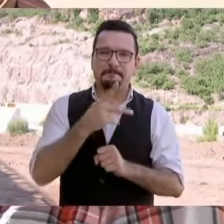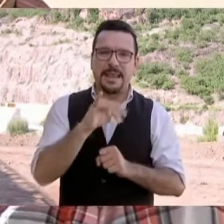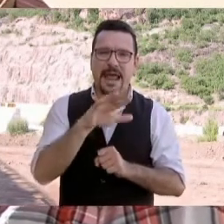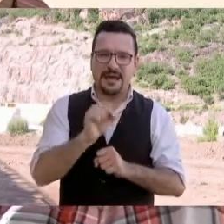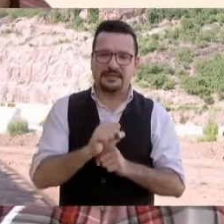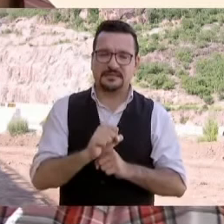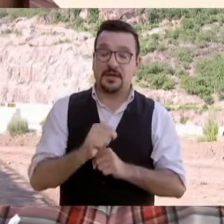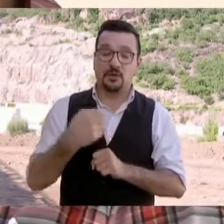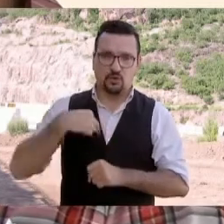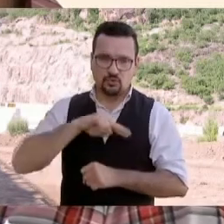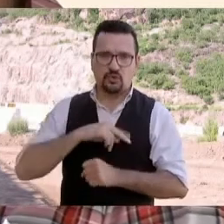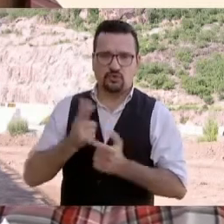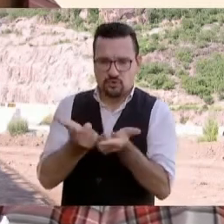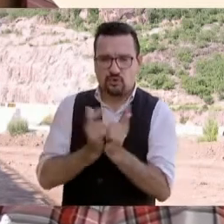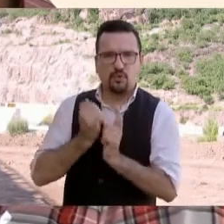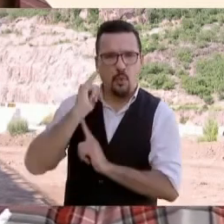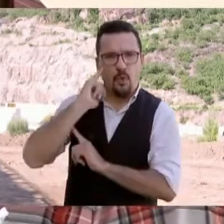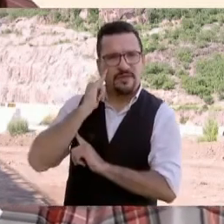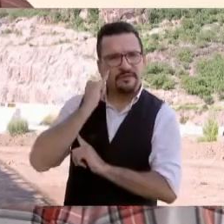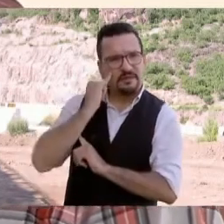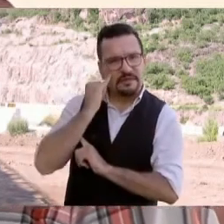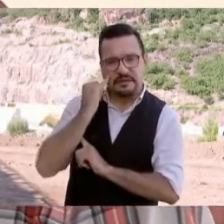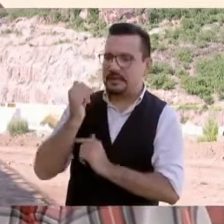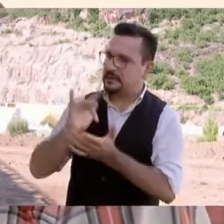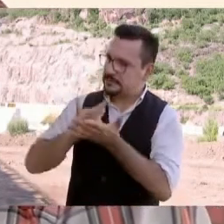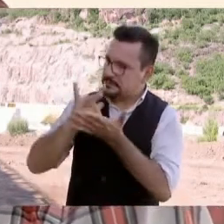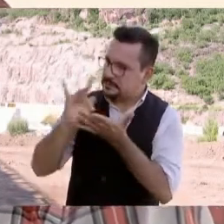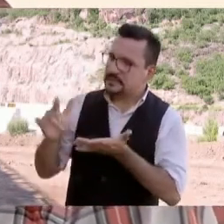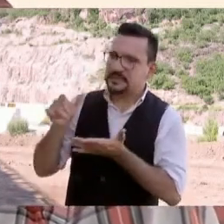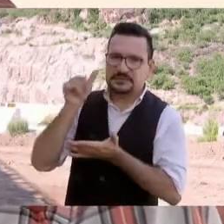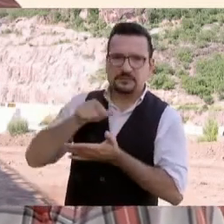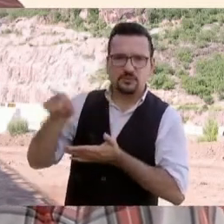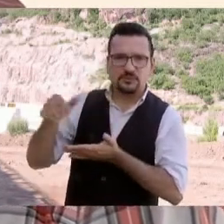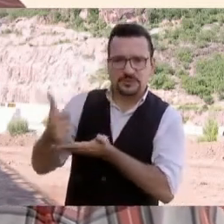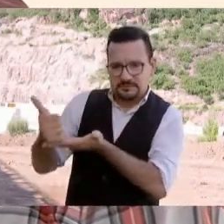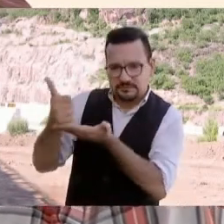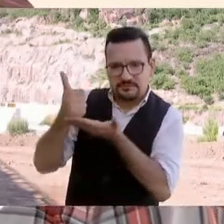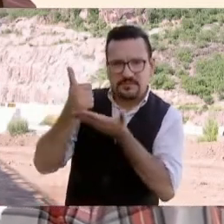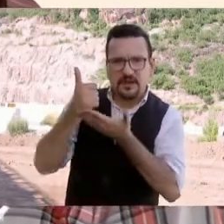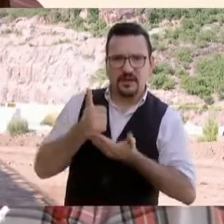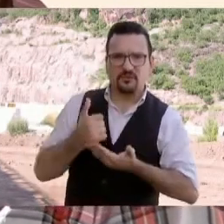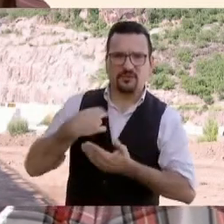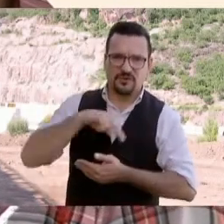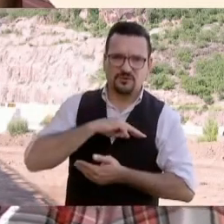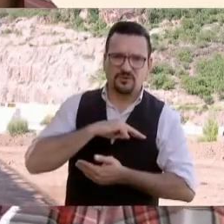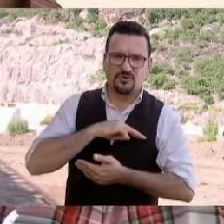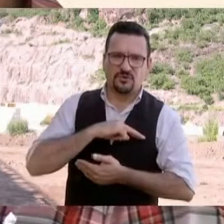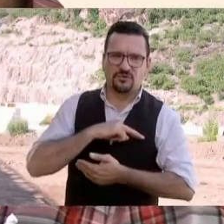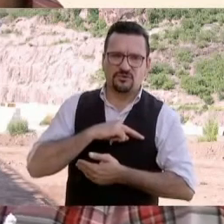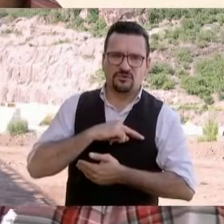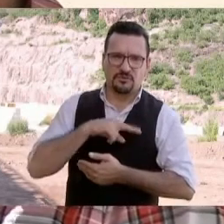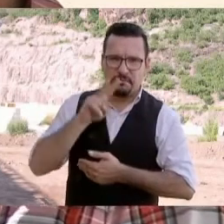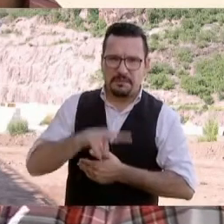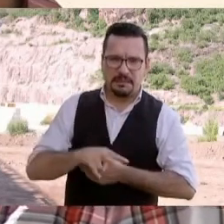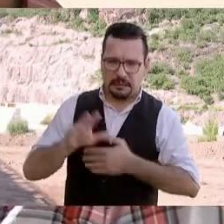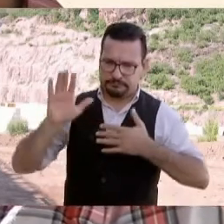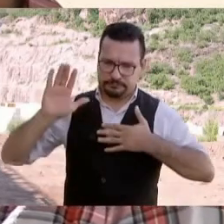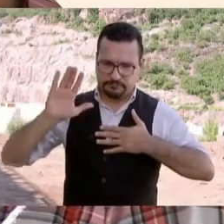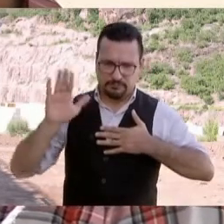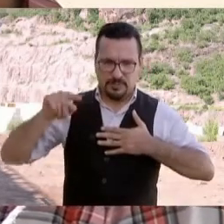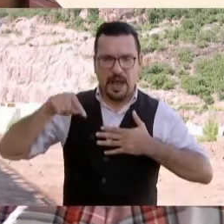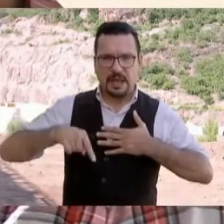para que nos eche la mano con todos los componentes compromiso también que están pendiente por hacerse aquí